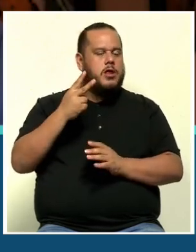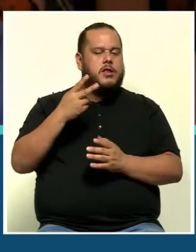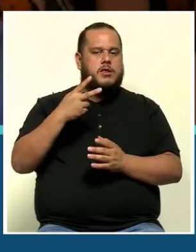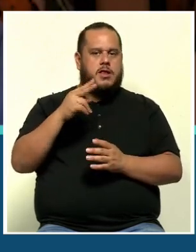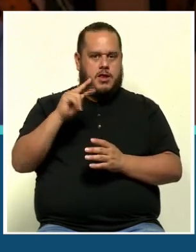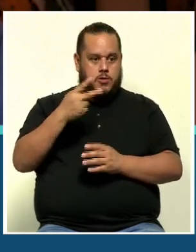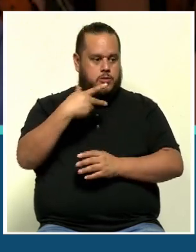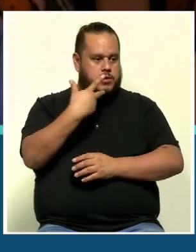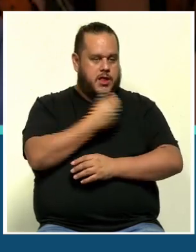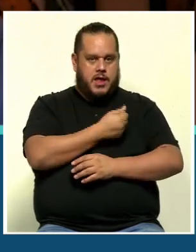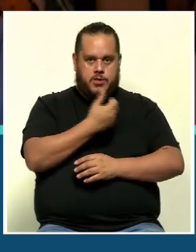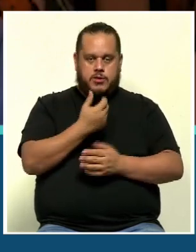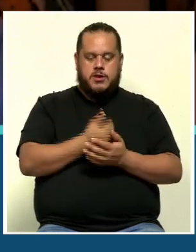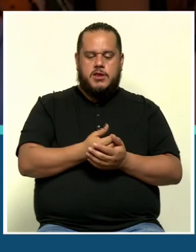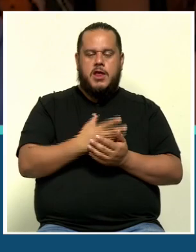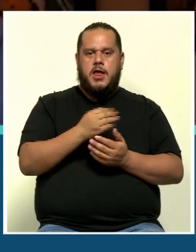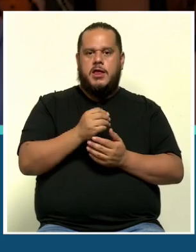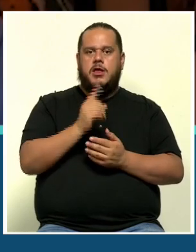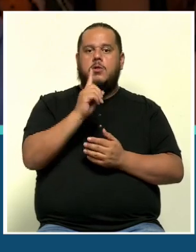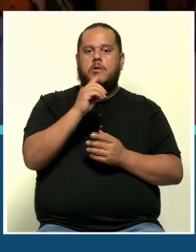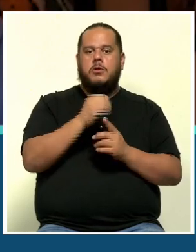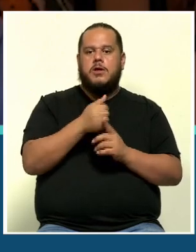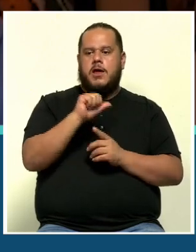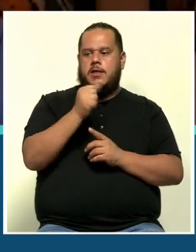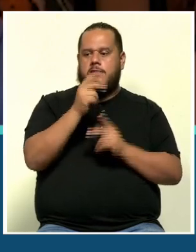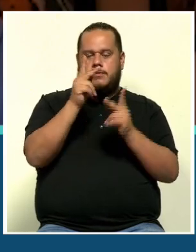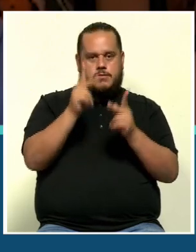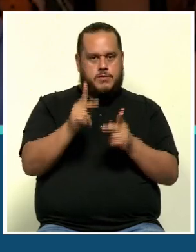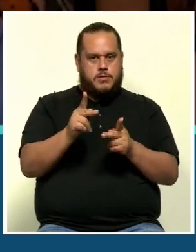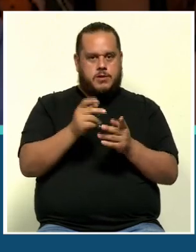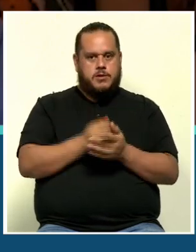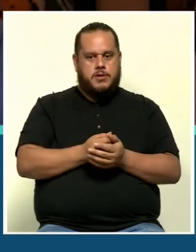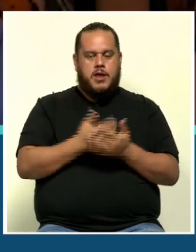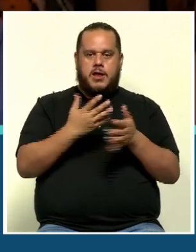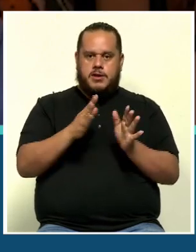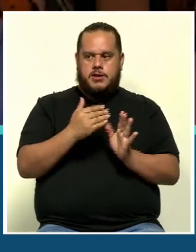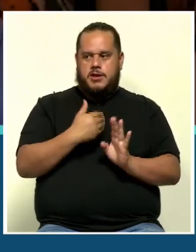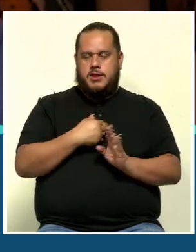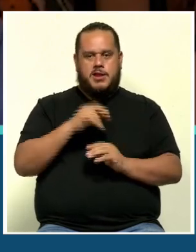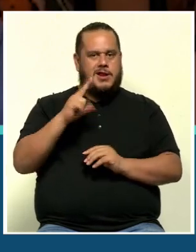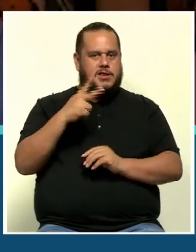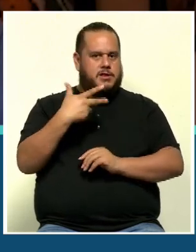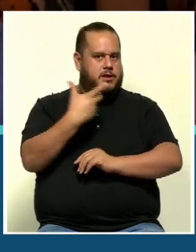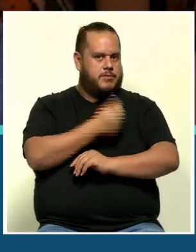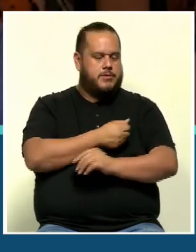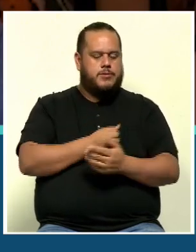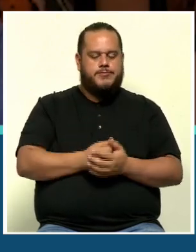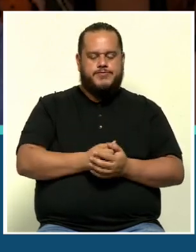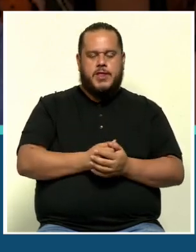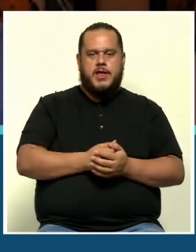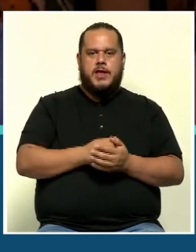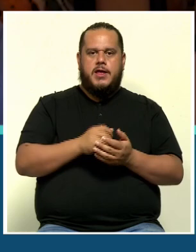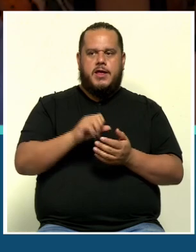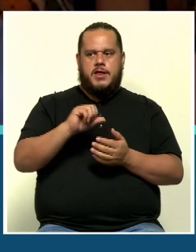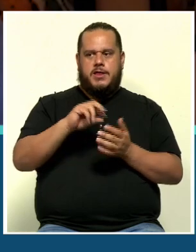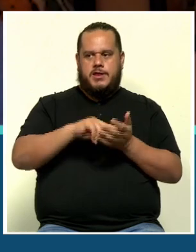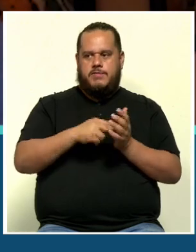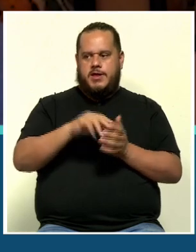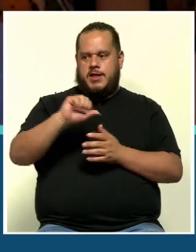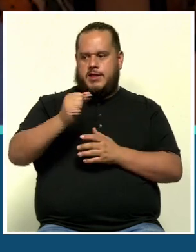y además 1 de cada 10 personas ya tienen la tercera dosis, es decir, el